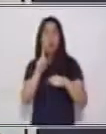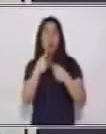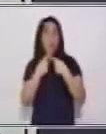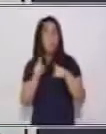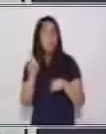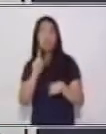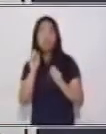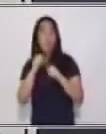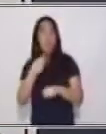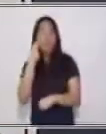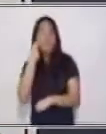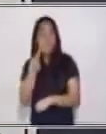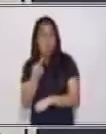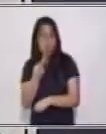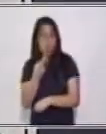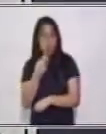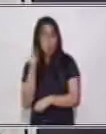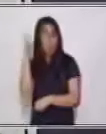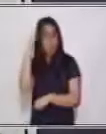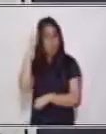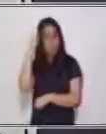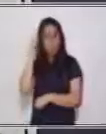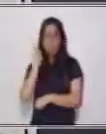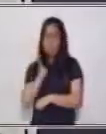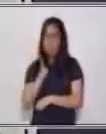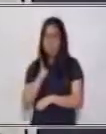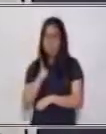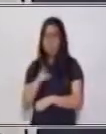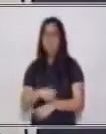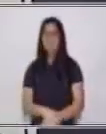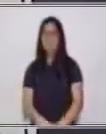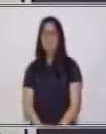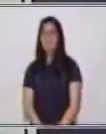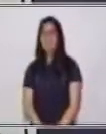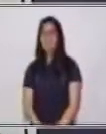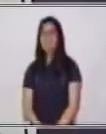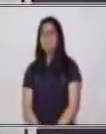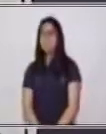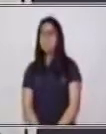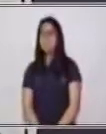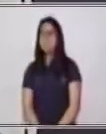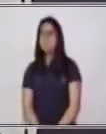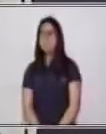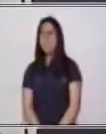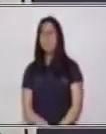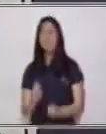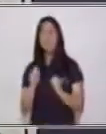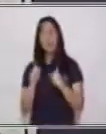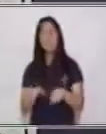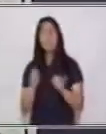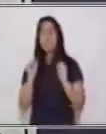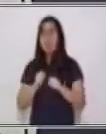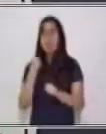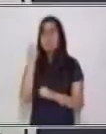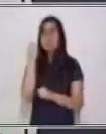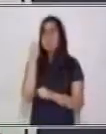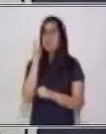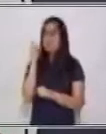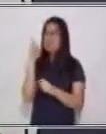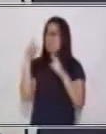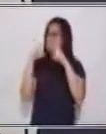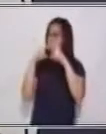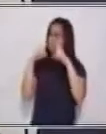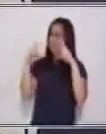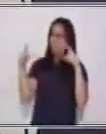Para poder entender esta fórmula especial, nos basamos en 3